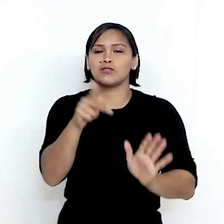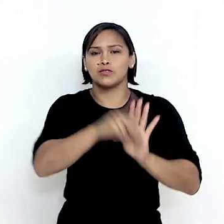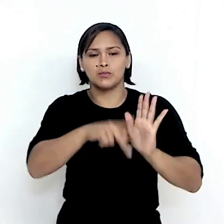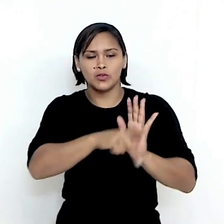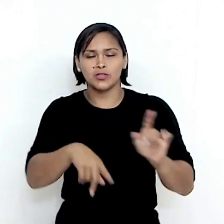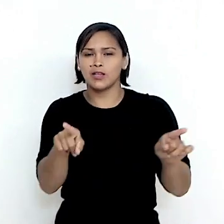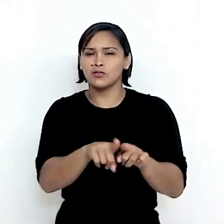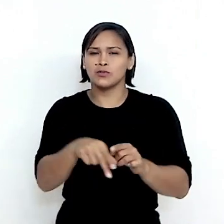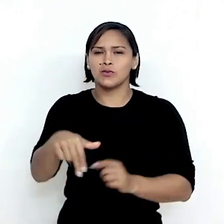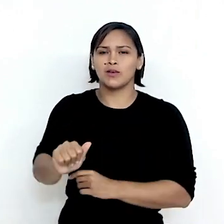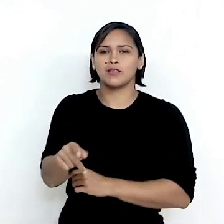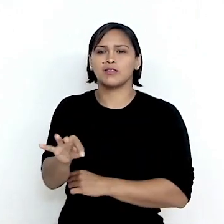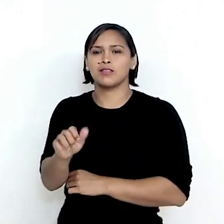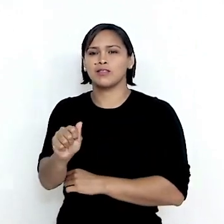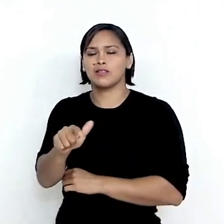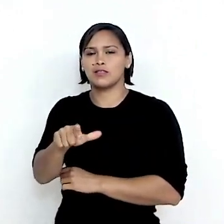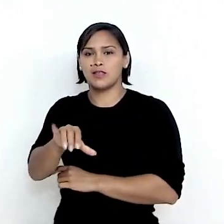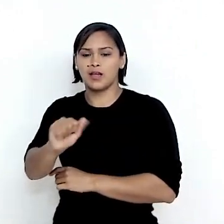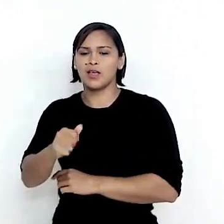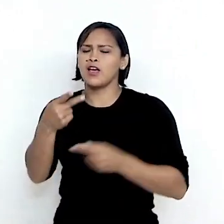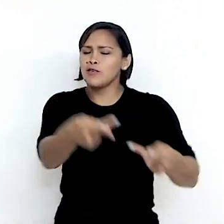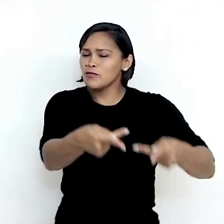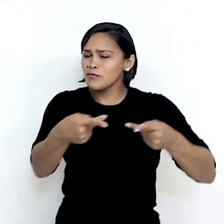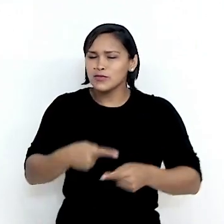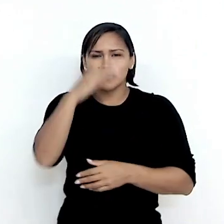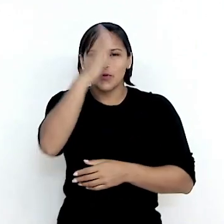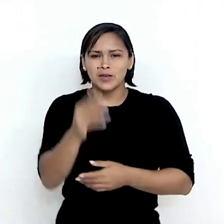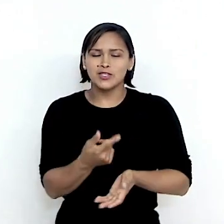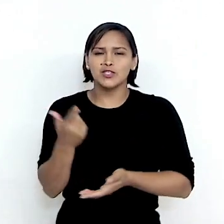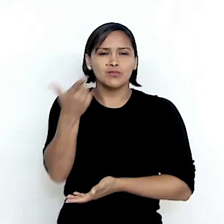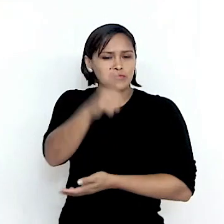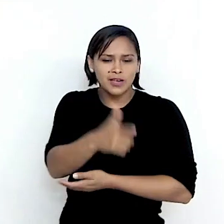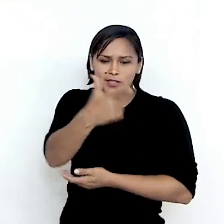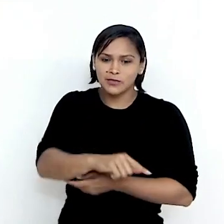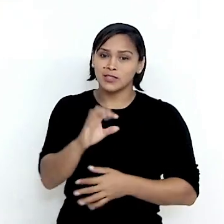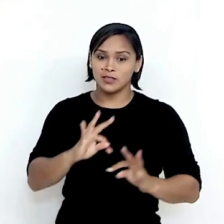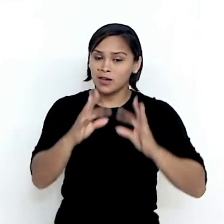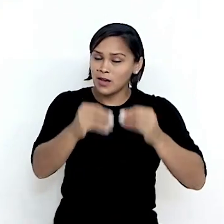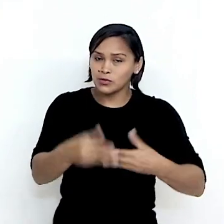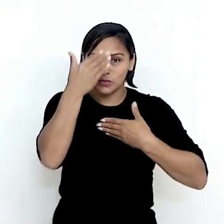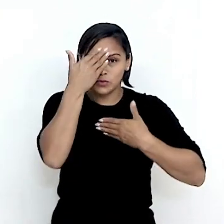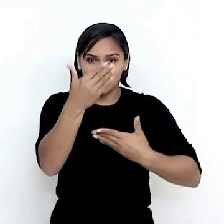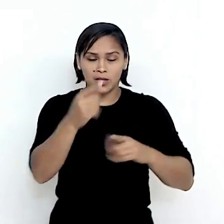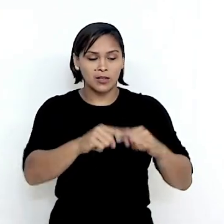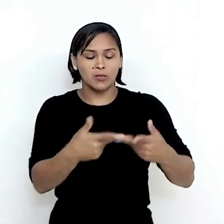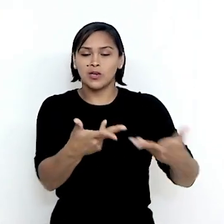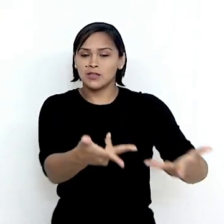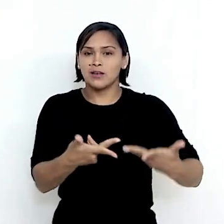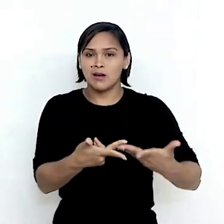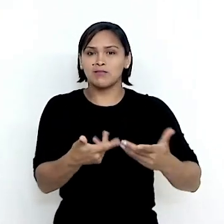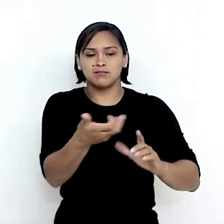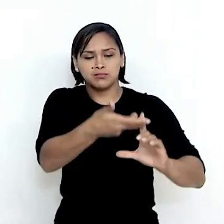estuvo en este país. A todos, muchísimas gracias por esa inmensa contribución al